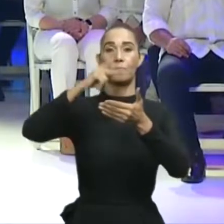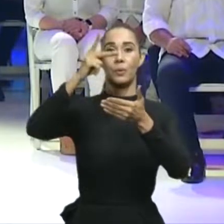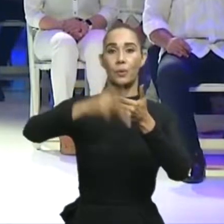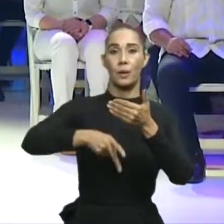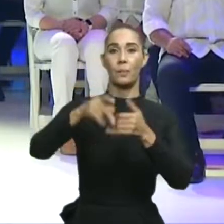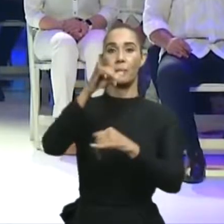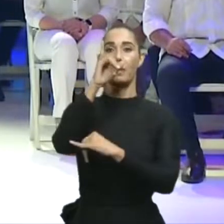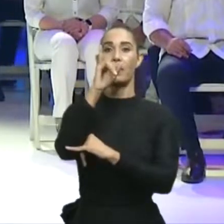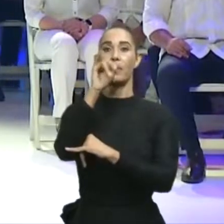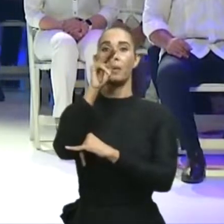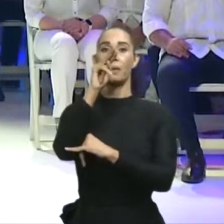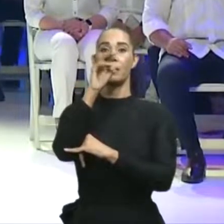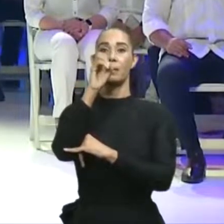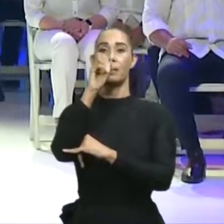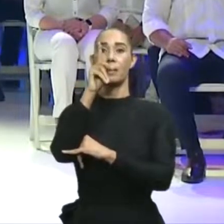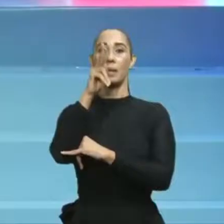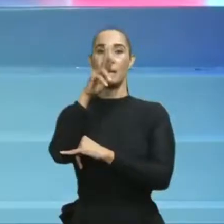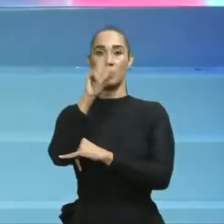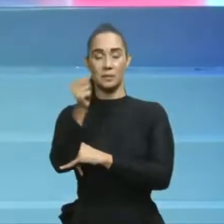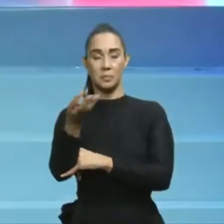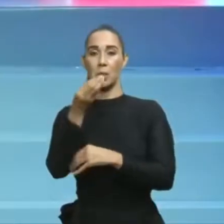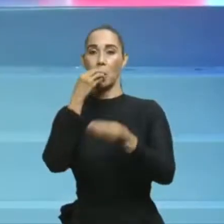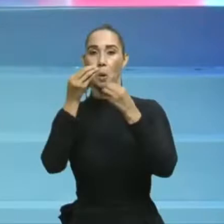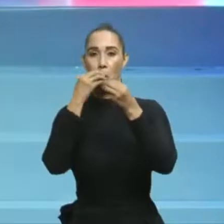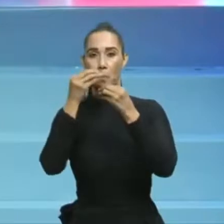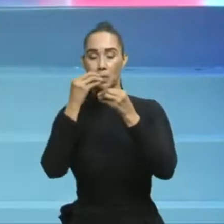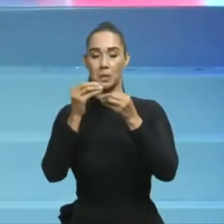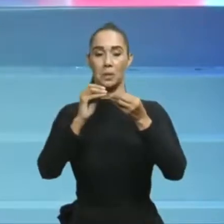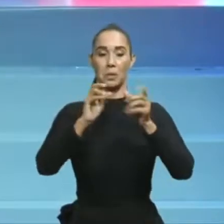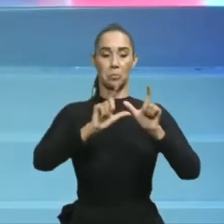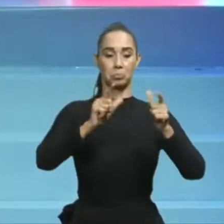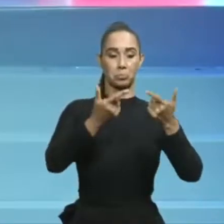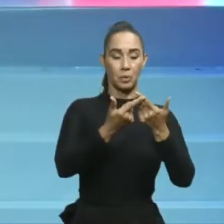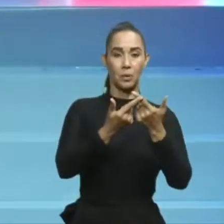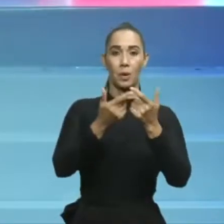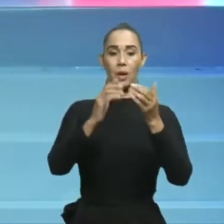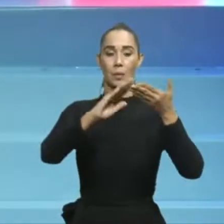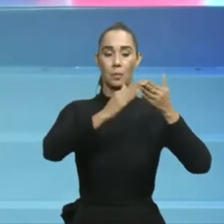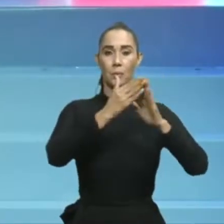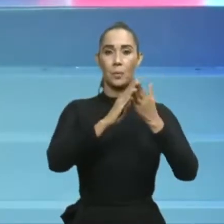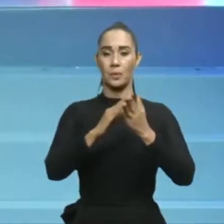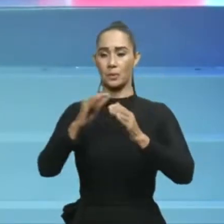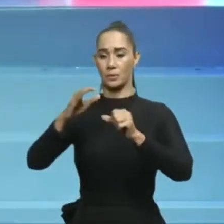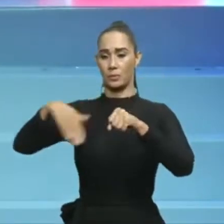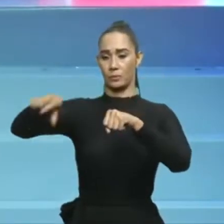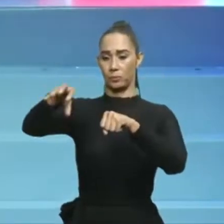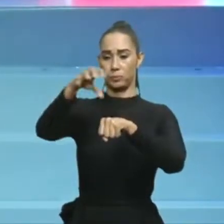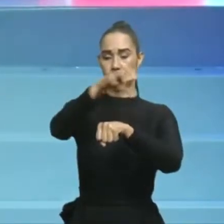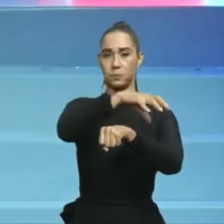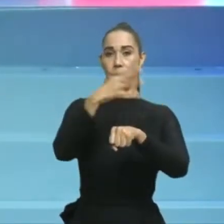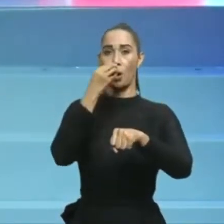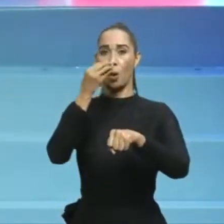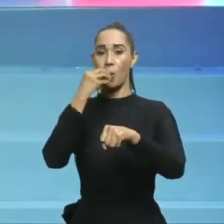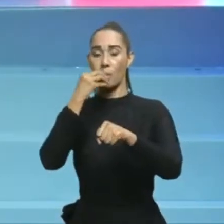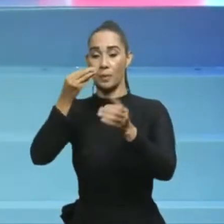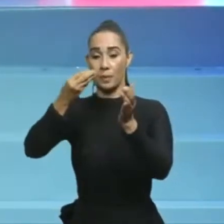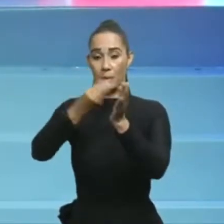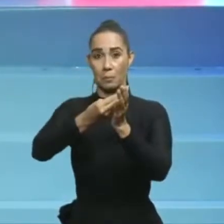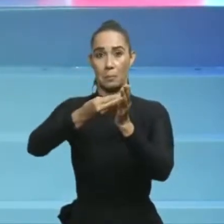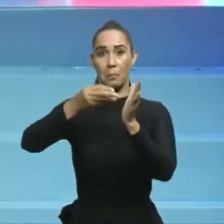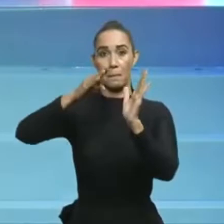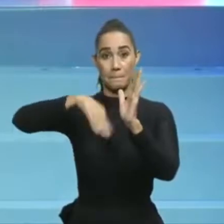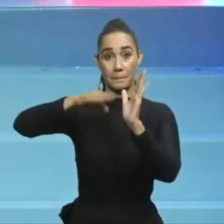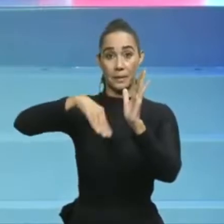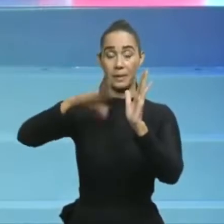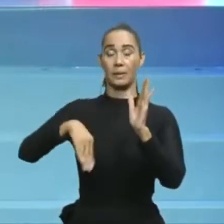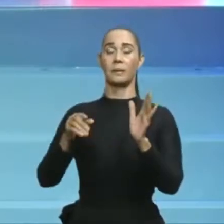inespre con la instalación de más mercados populares en todo el territorio nacional llegando a duplicar las bodegas de venta directa de productos el aumento